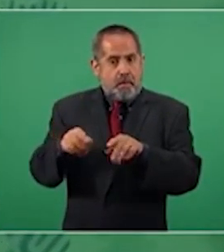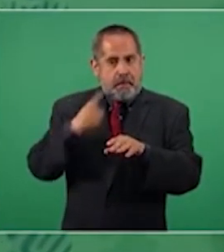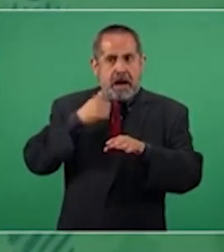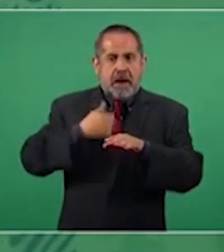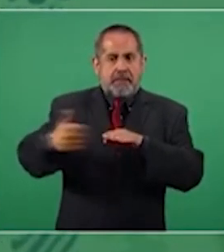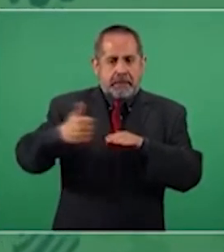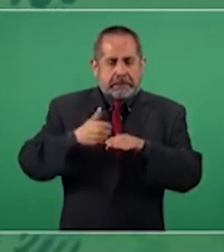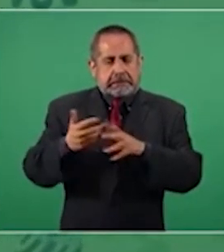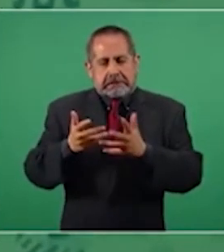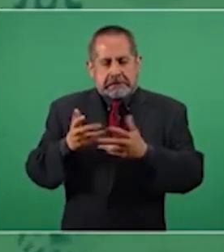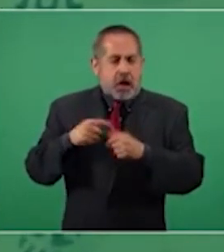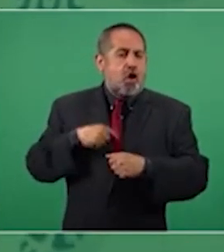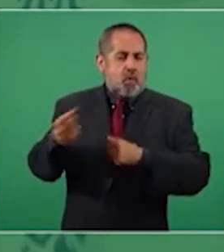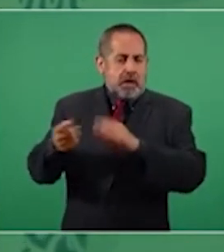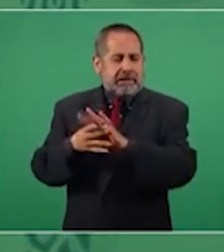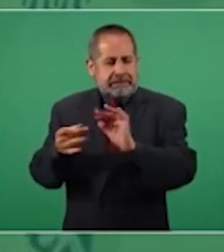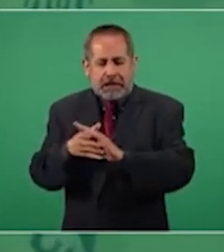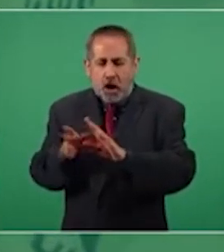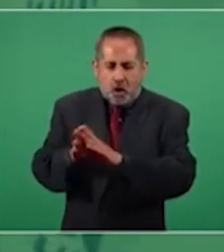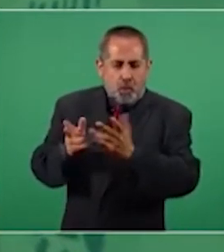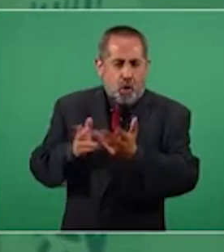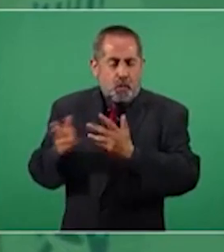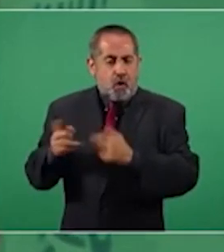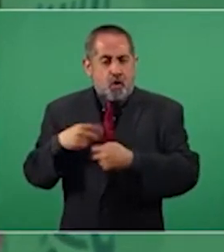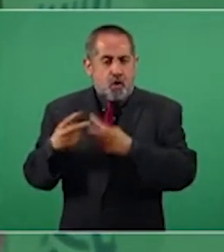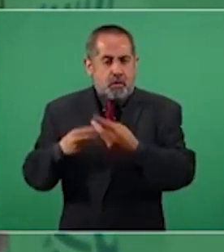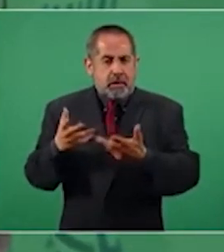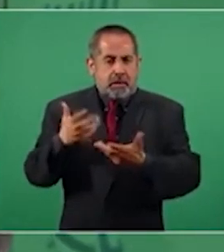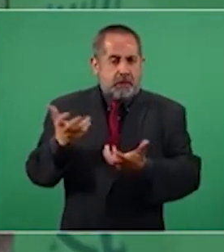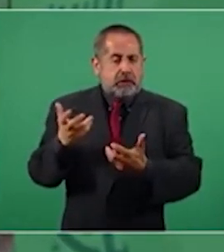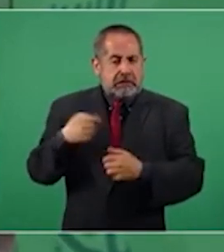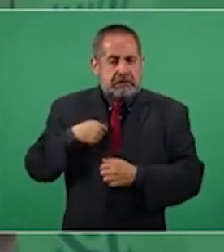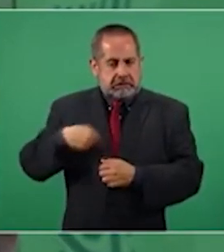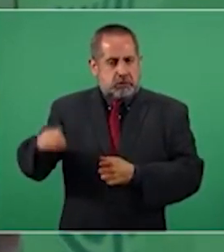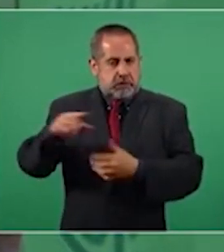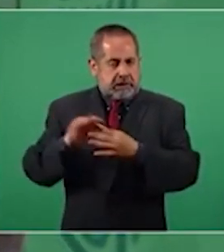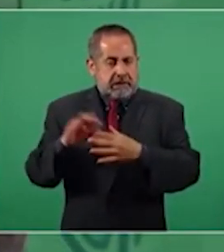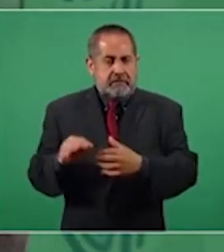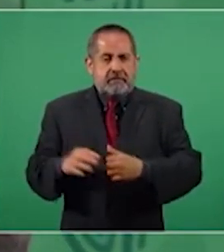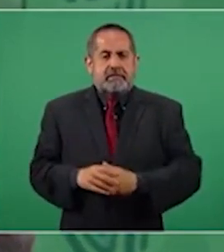Entonces, voy a ir para explicar de cómo lo vamos a hacer.